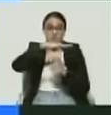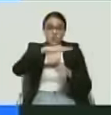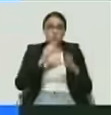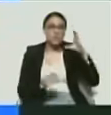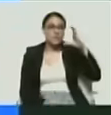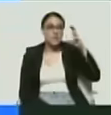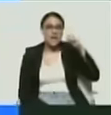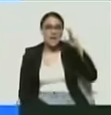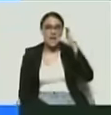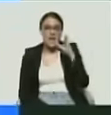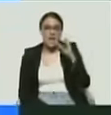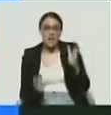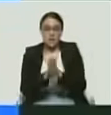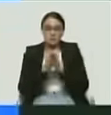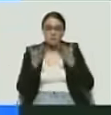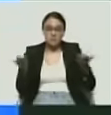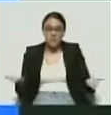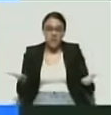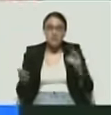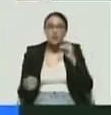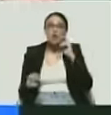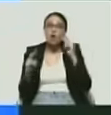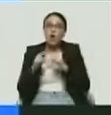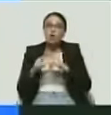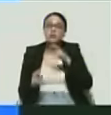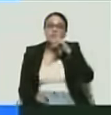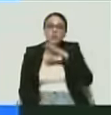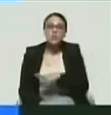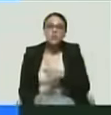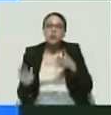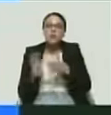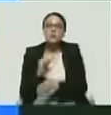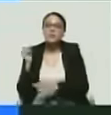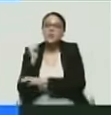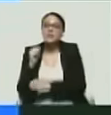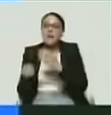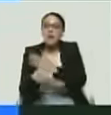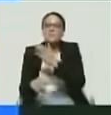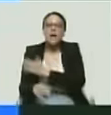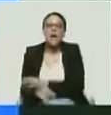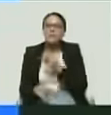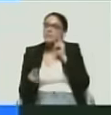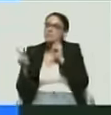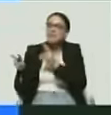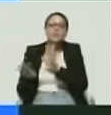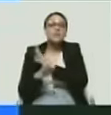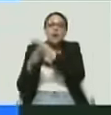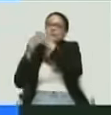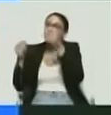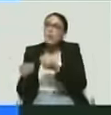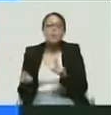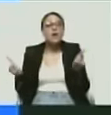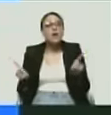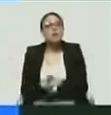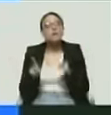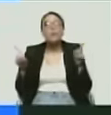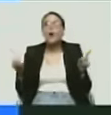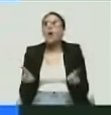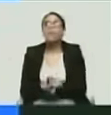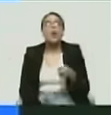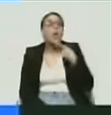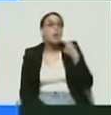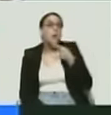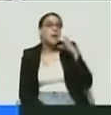es el expediente del fraude anticipado, es igualito, es la misma cosa. Siempre es el mismo CNE, es el CNE